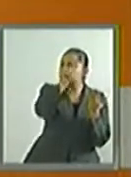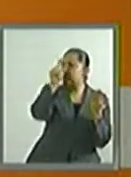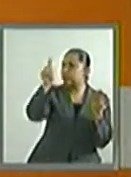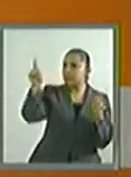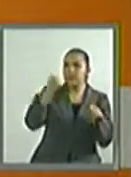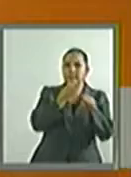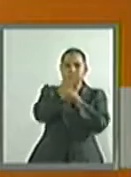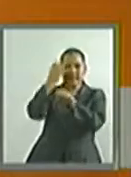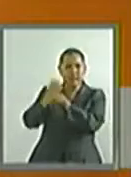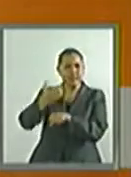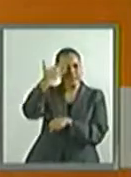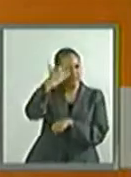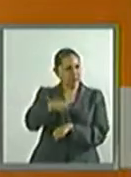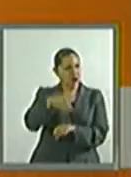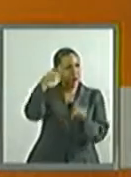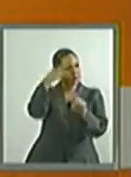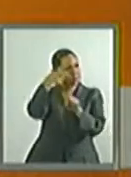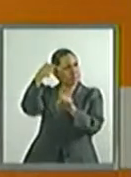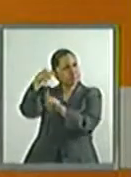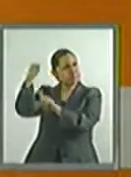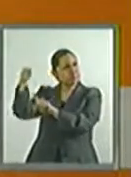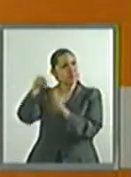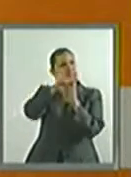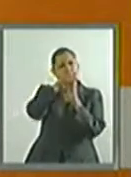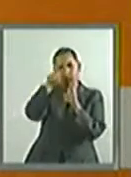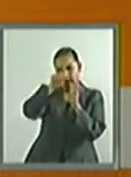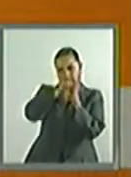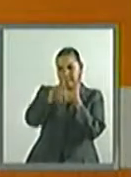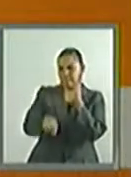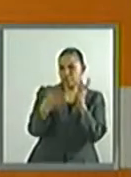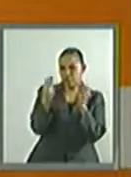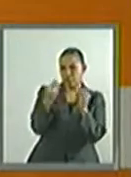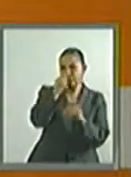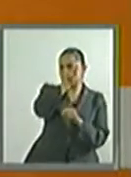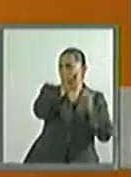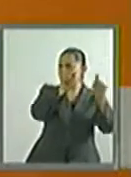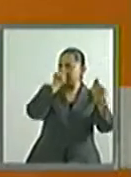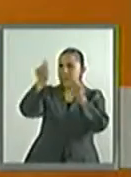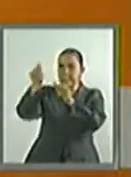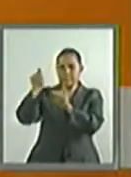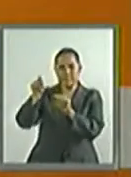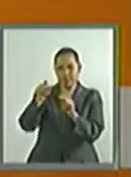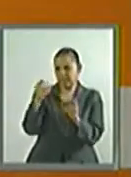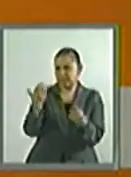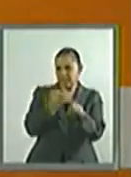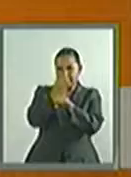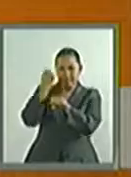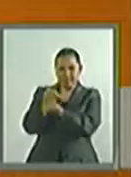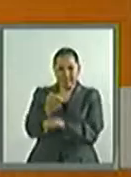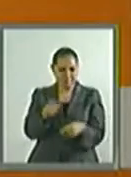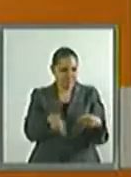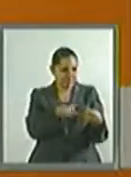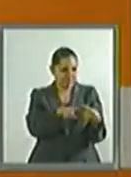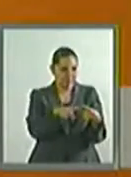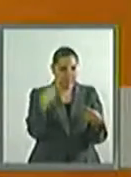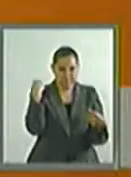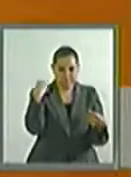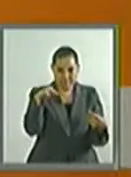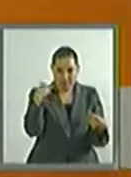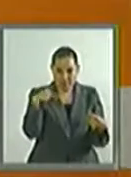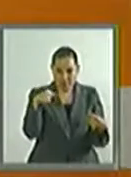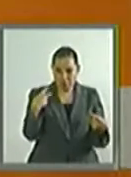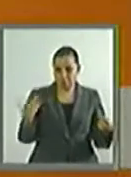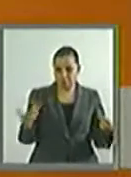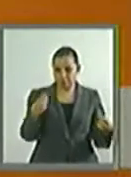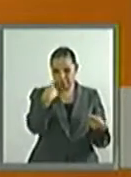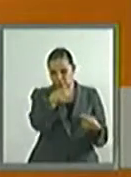estados. Ahí tenemos ejemplos muchos. En el caso de Veracruz hay toda una serie